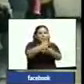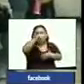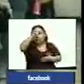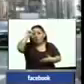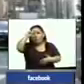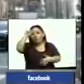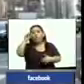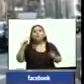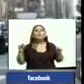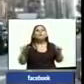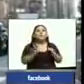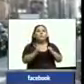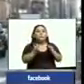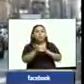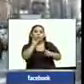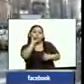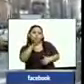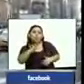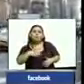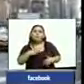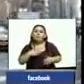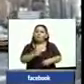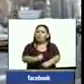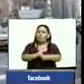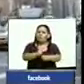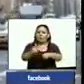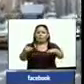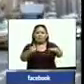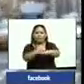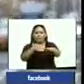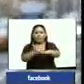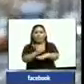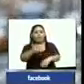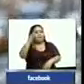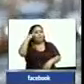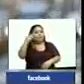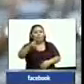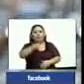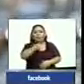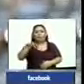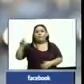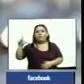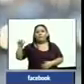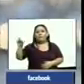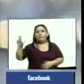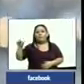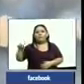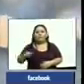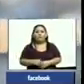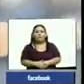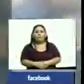de que aseguran aportar a seguridad en las vías Laura Sepúlveda Voz de América Nueva York